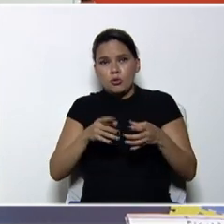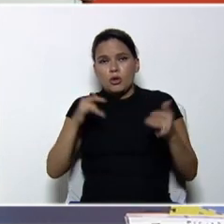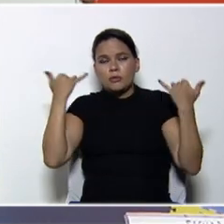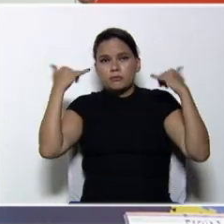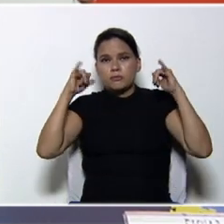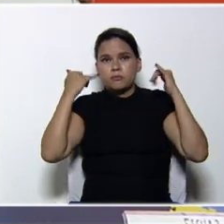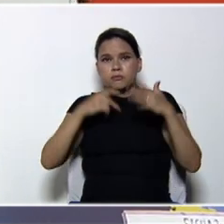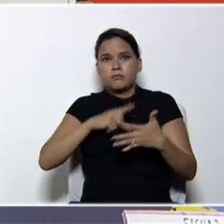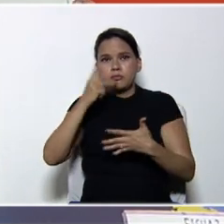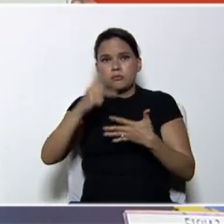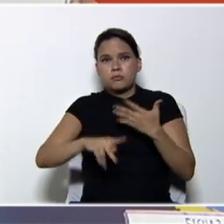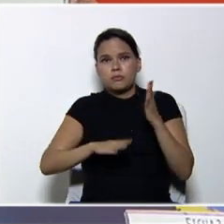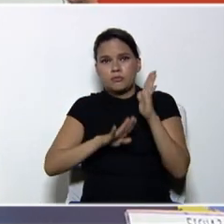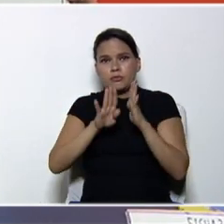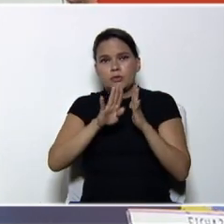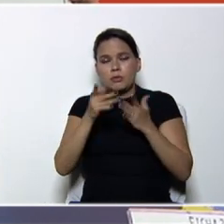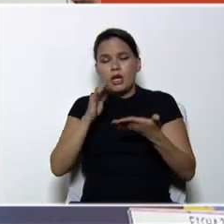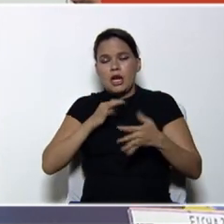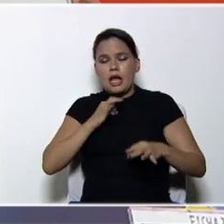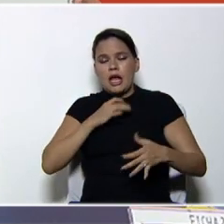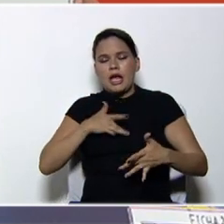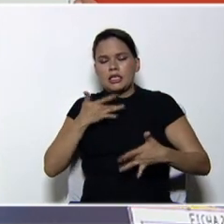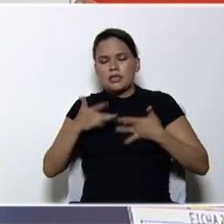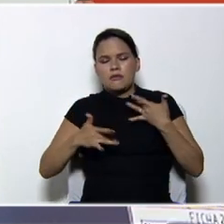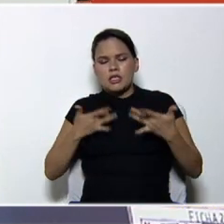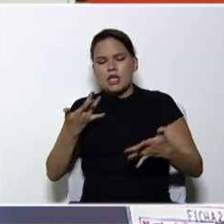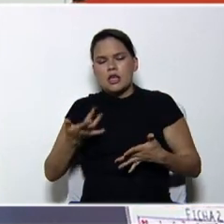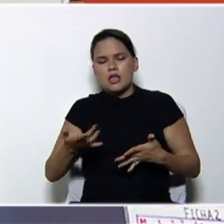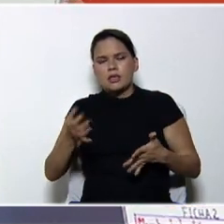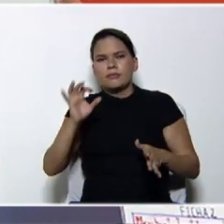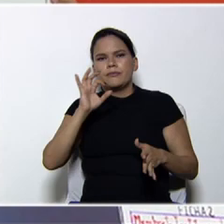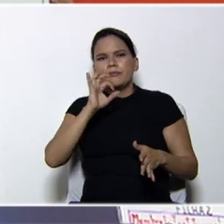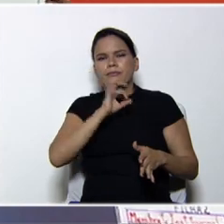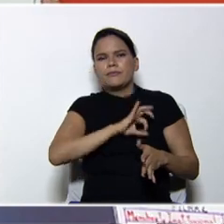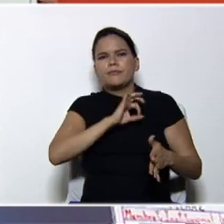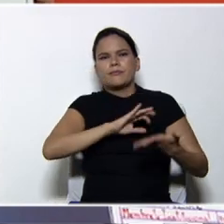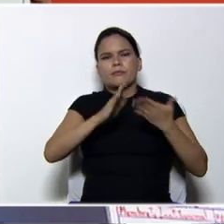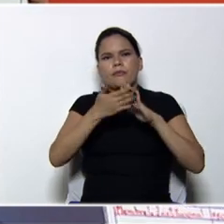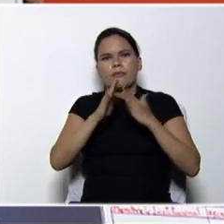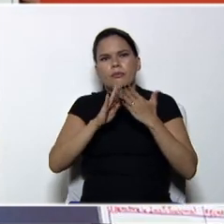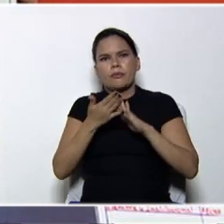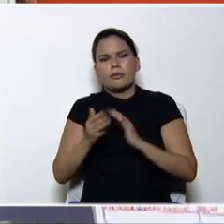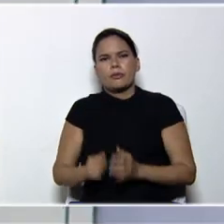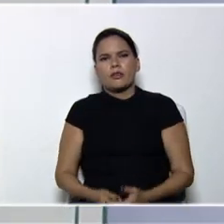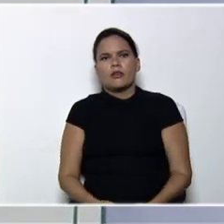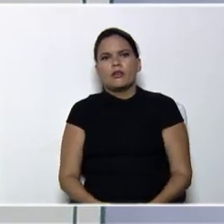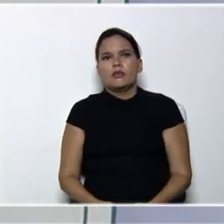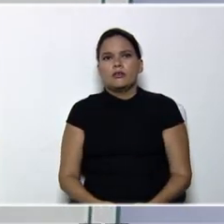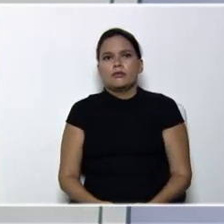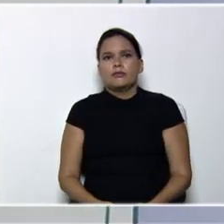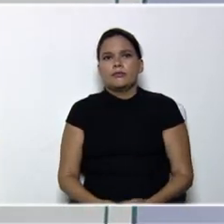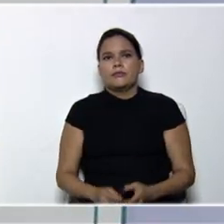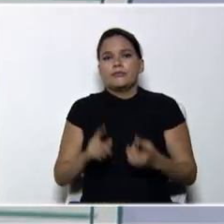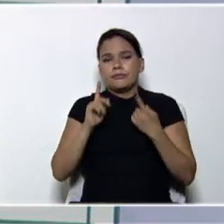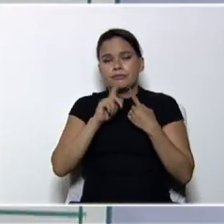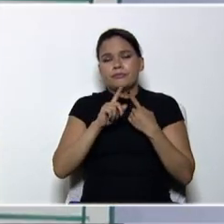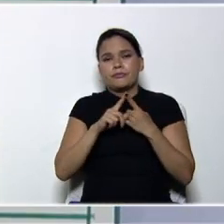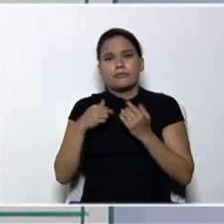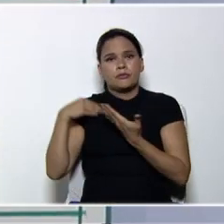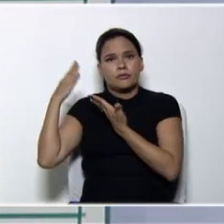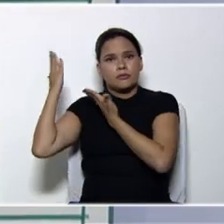y también para las actividades sociocomunitarias que arrancan ahorita en este segundo momento, ¿sí? Fíjense, la primera ficha que les estoy mostrando